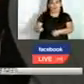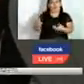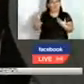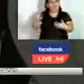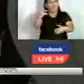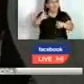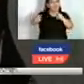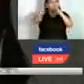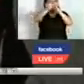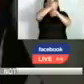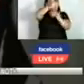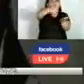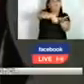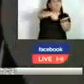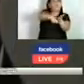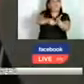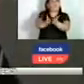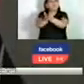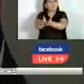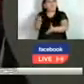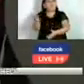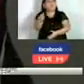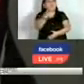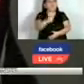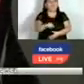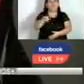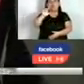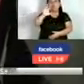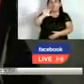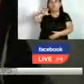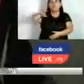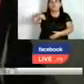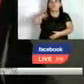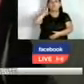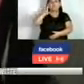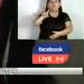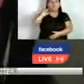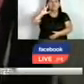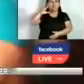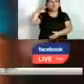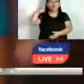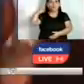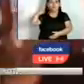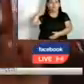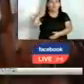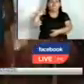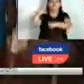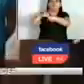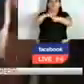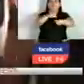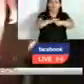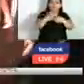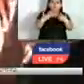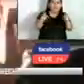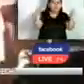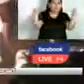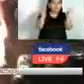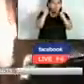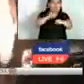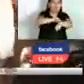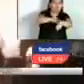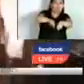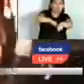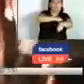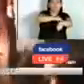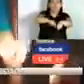estaría ganando la alcaldía de La Unión con un total de 5.130 votos. La celebración se hizo larga